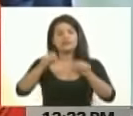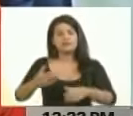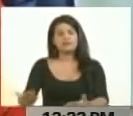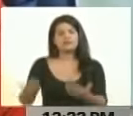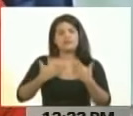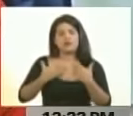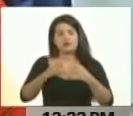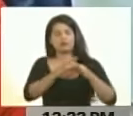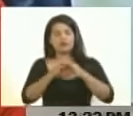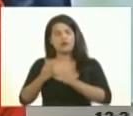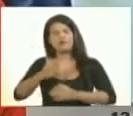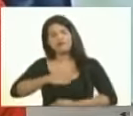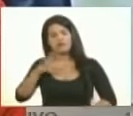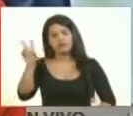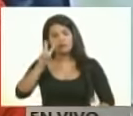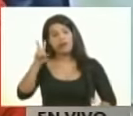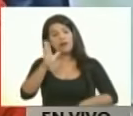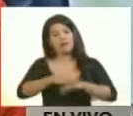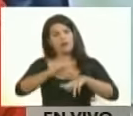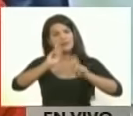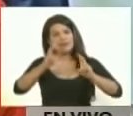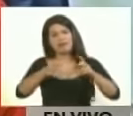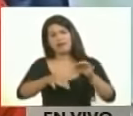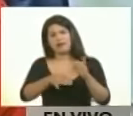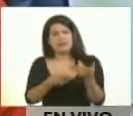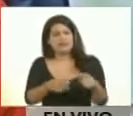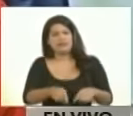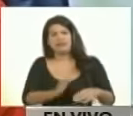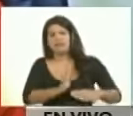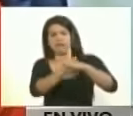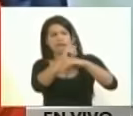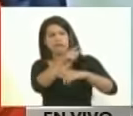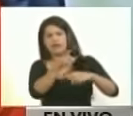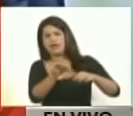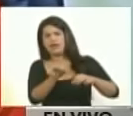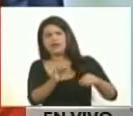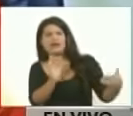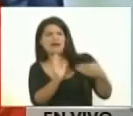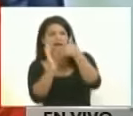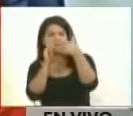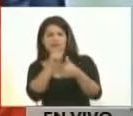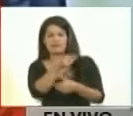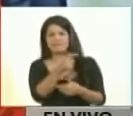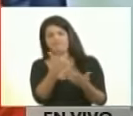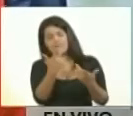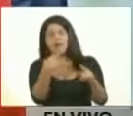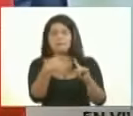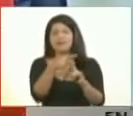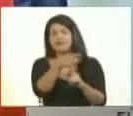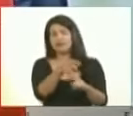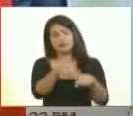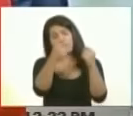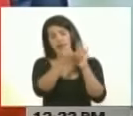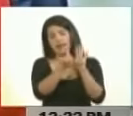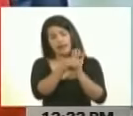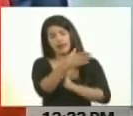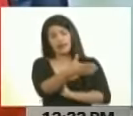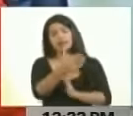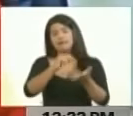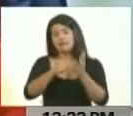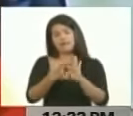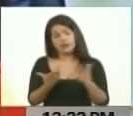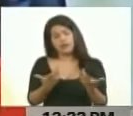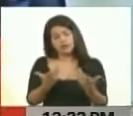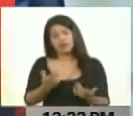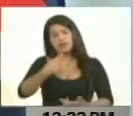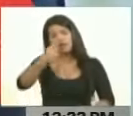solidaridad a Venezuela frente a esta grave infracción, frente a esta agresión y frente a esta ilegalidad que vulnera la